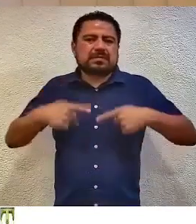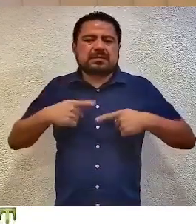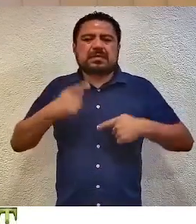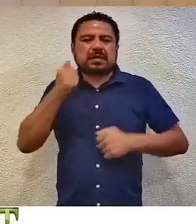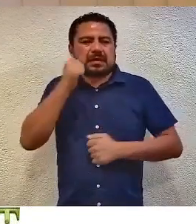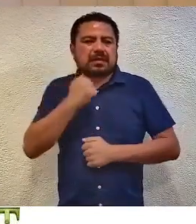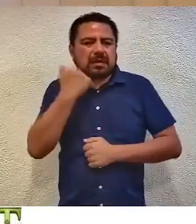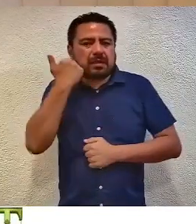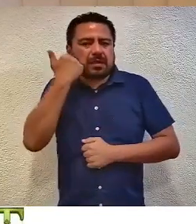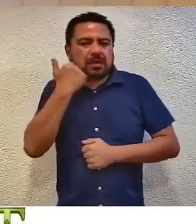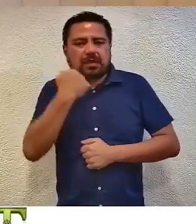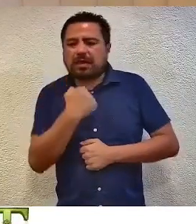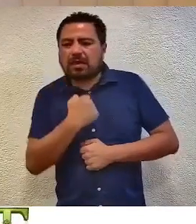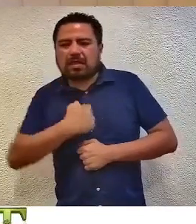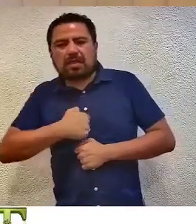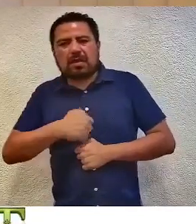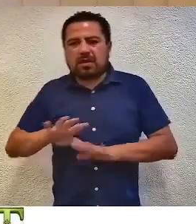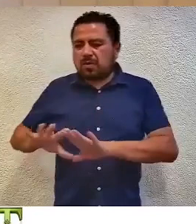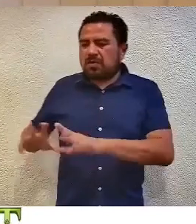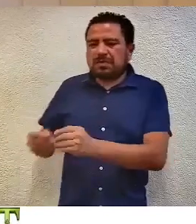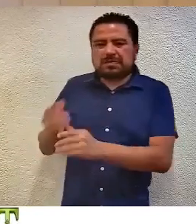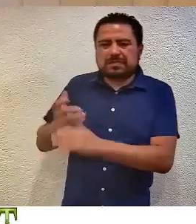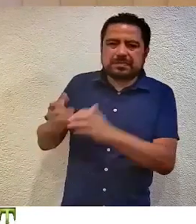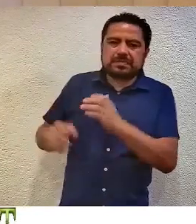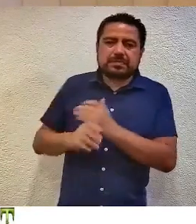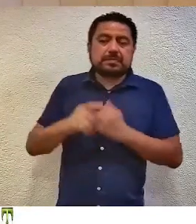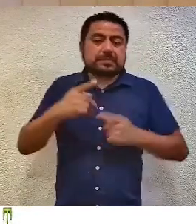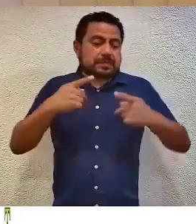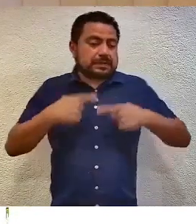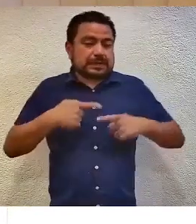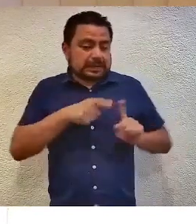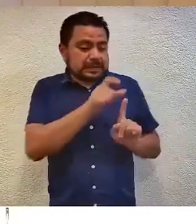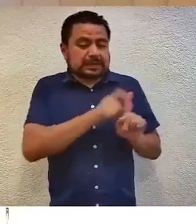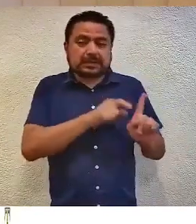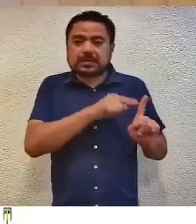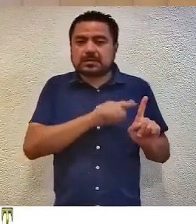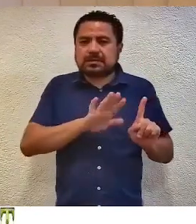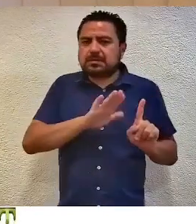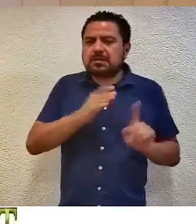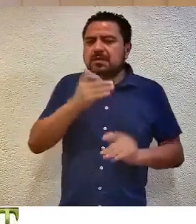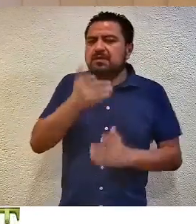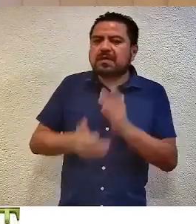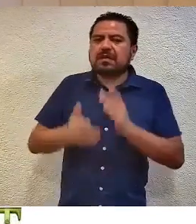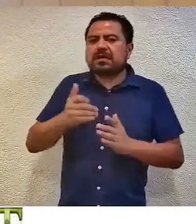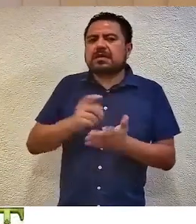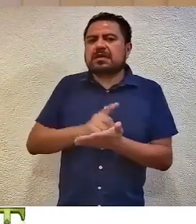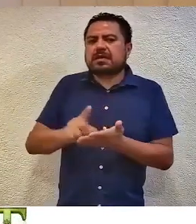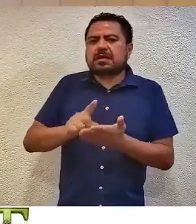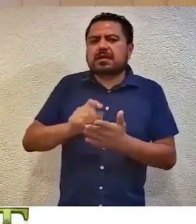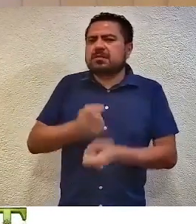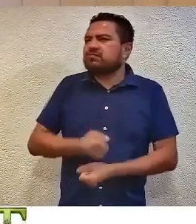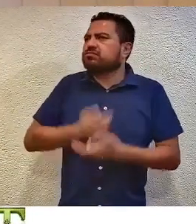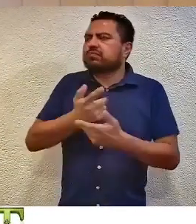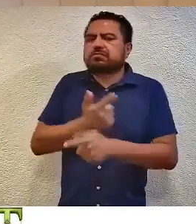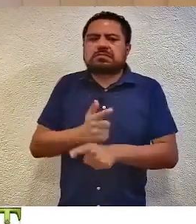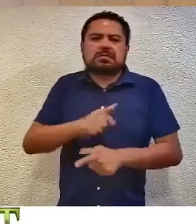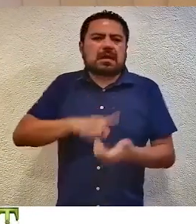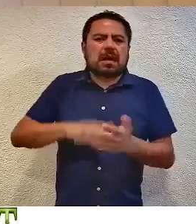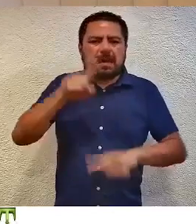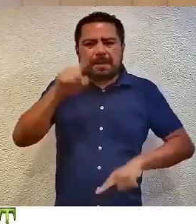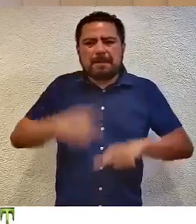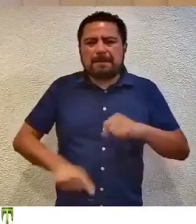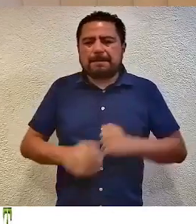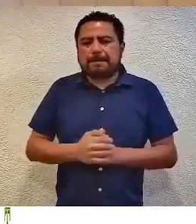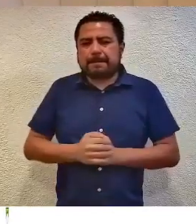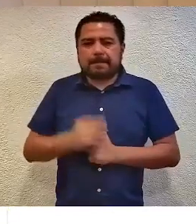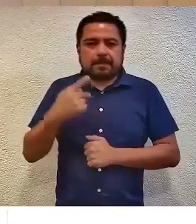influencias, entre otros, lo que a decir de la denunciante está fuera del derecho de libertad de expresión, aduciendo,